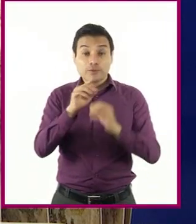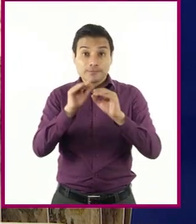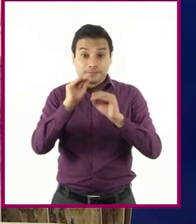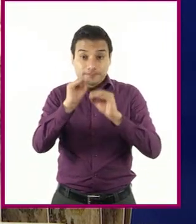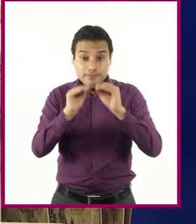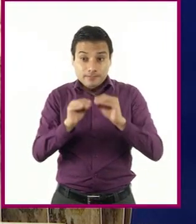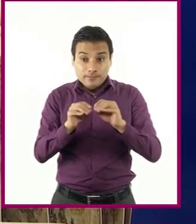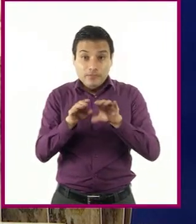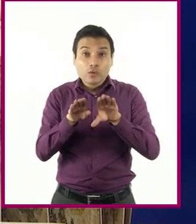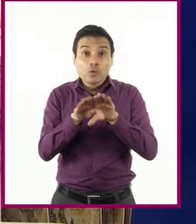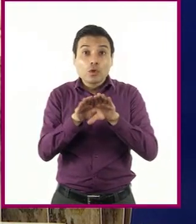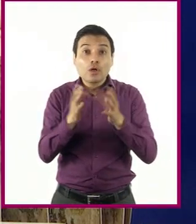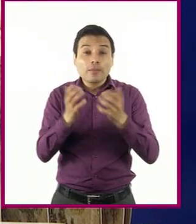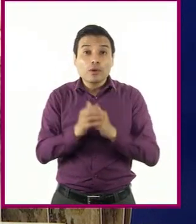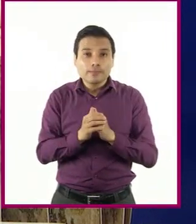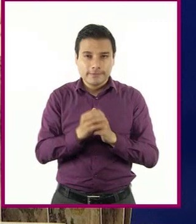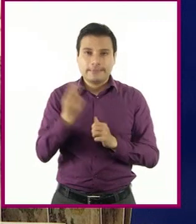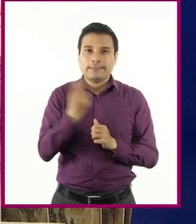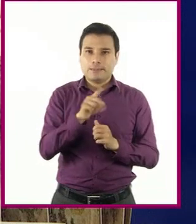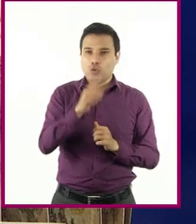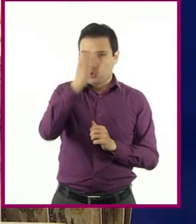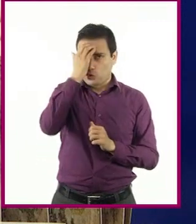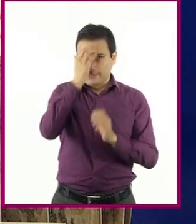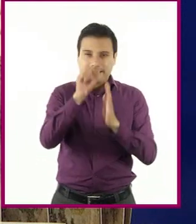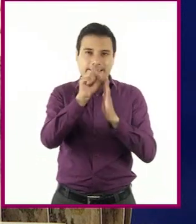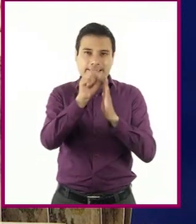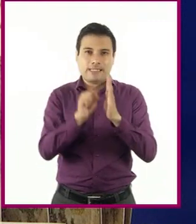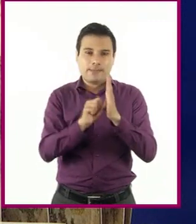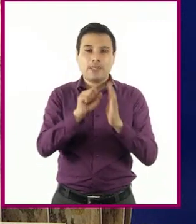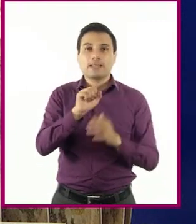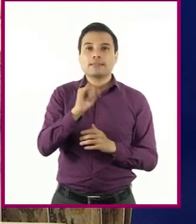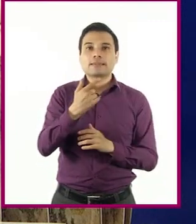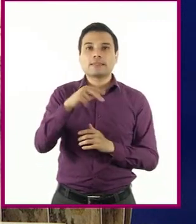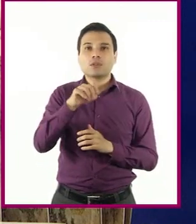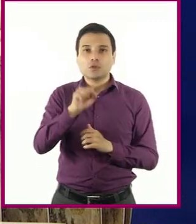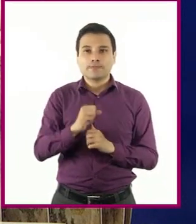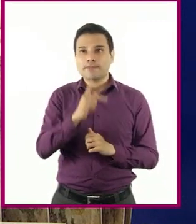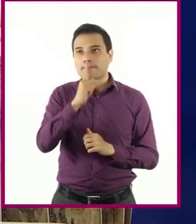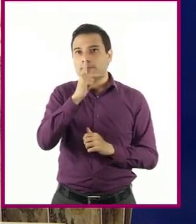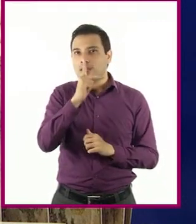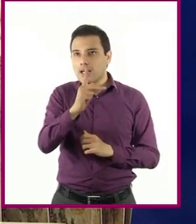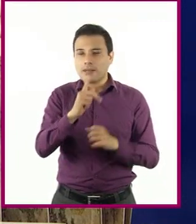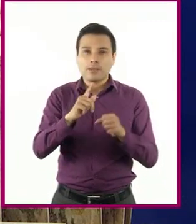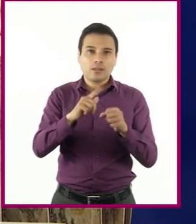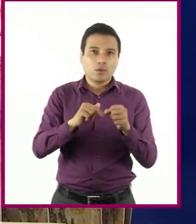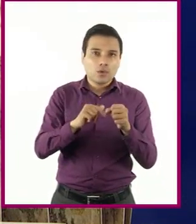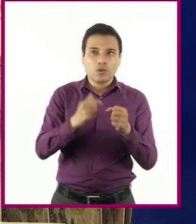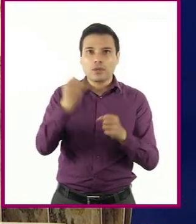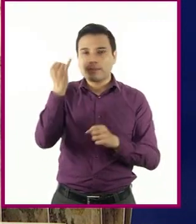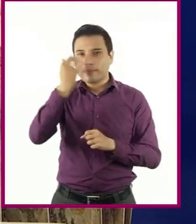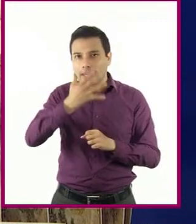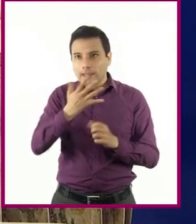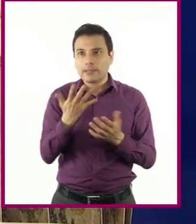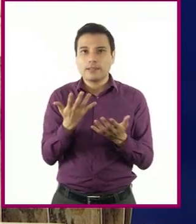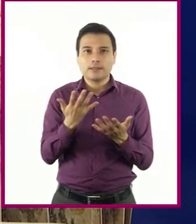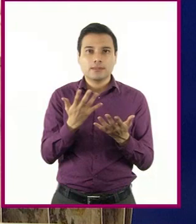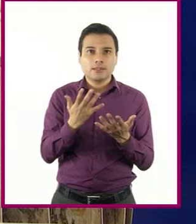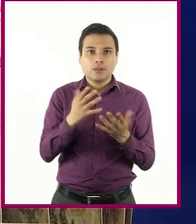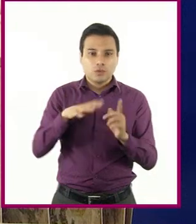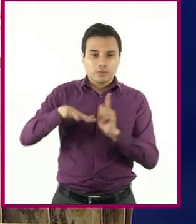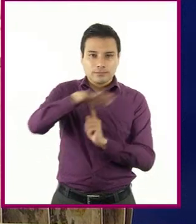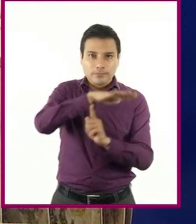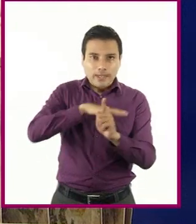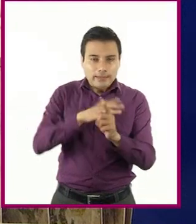debemos contemplar diversos sistemas de signos, tales como la palabra, el color, las imágenes de objetos, el uso del